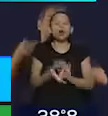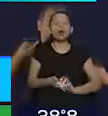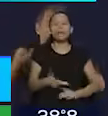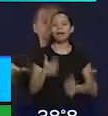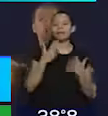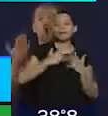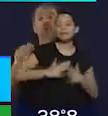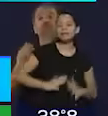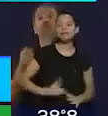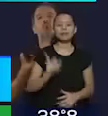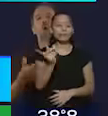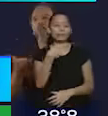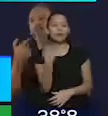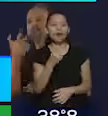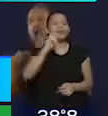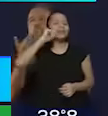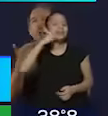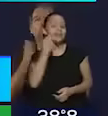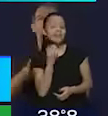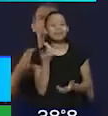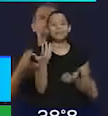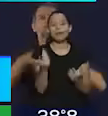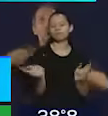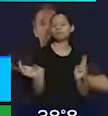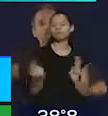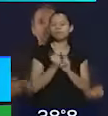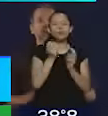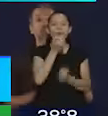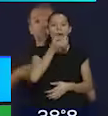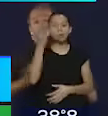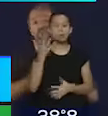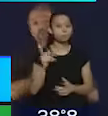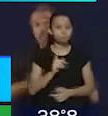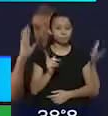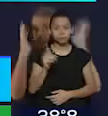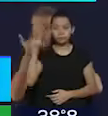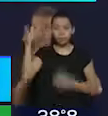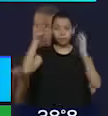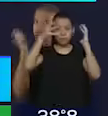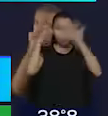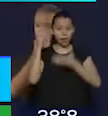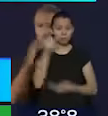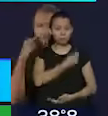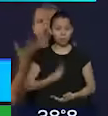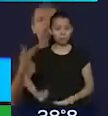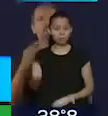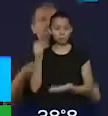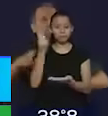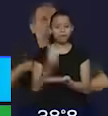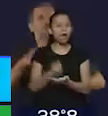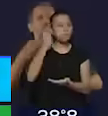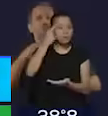a simplemente pasar el momento el presidente ha mostrado cuáles son sus convicciones